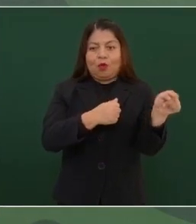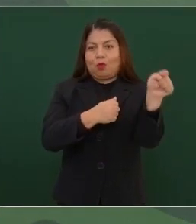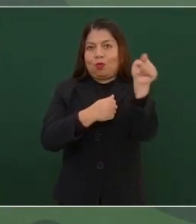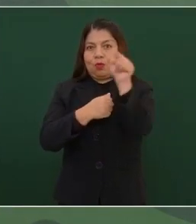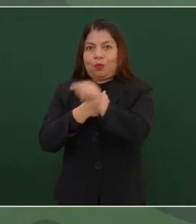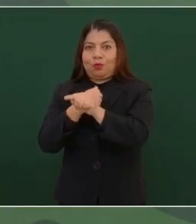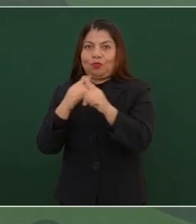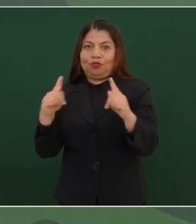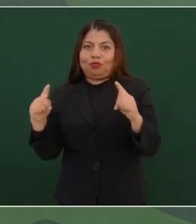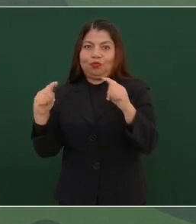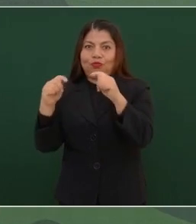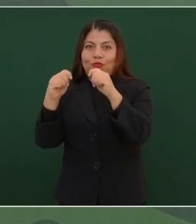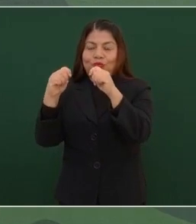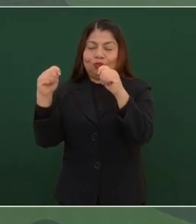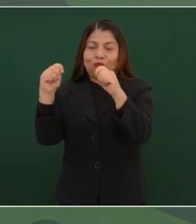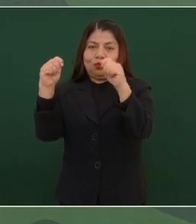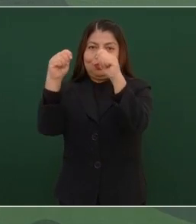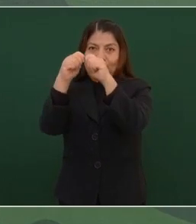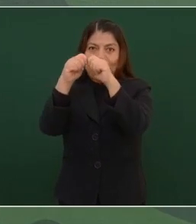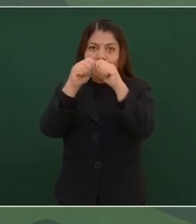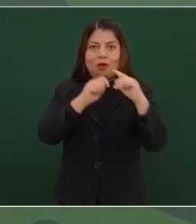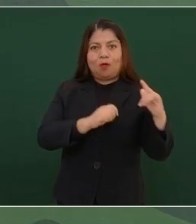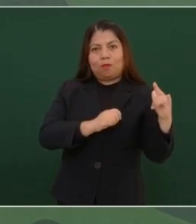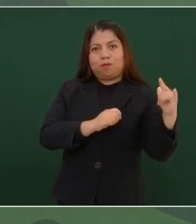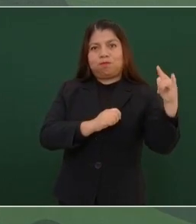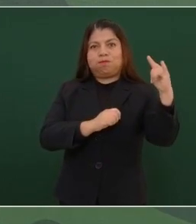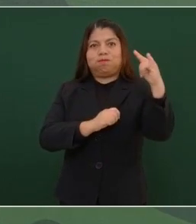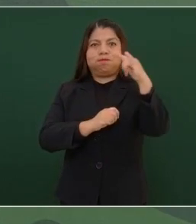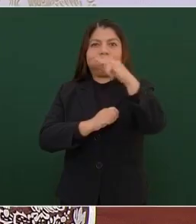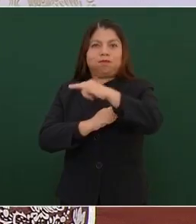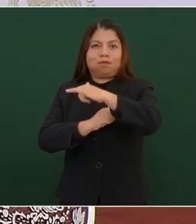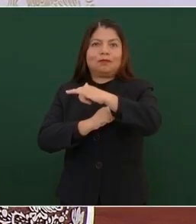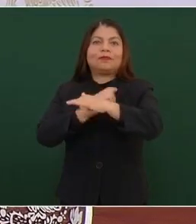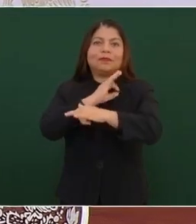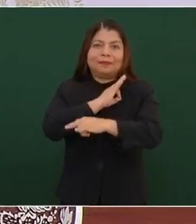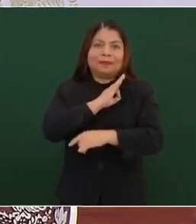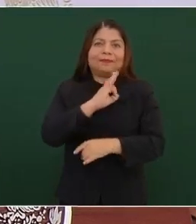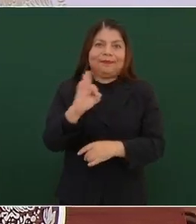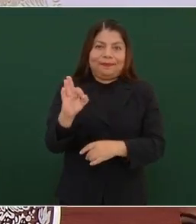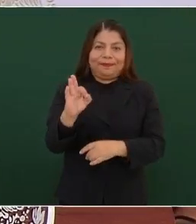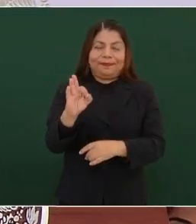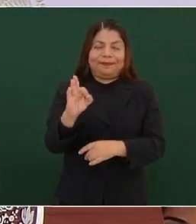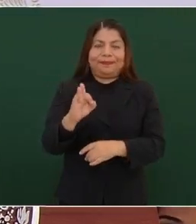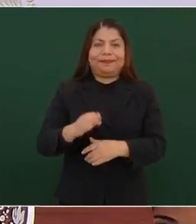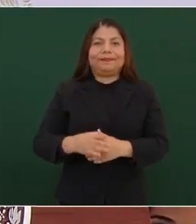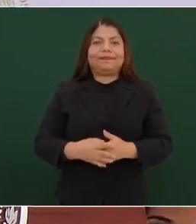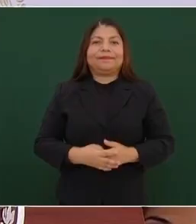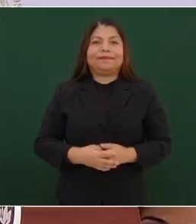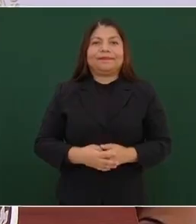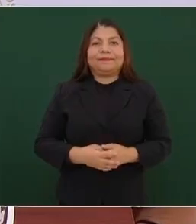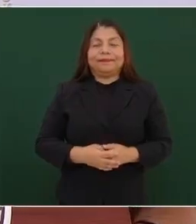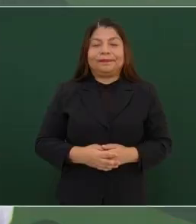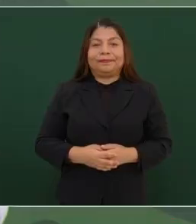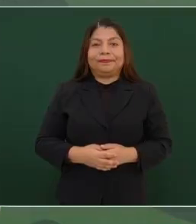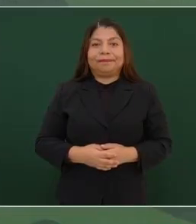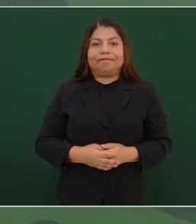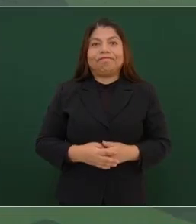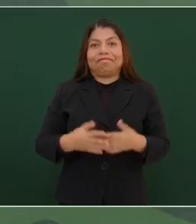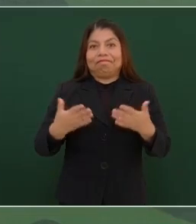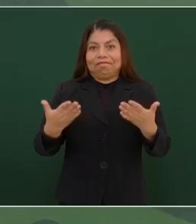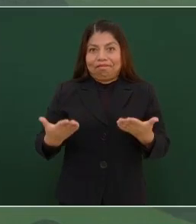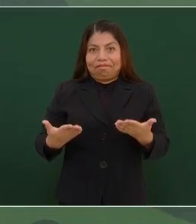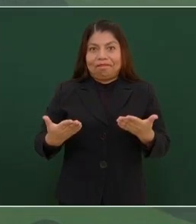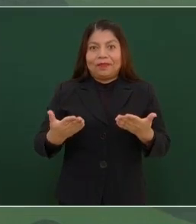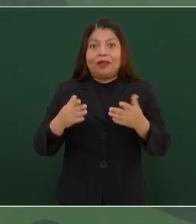Tulum. Ya de esa manera va a poder desahogarse el aeropuerto